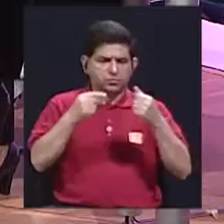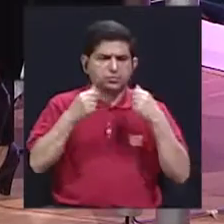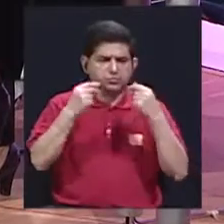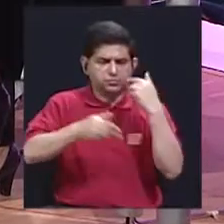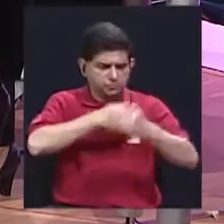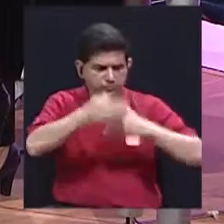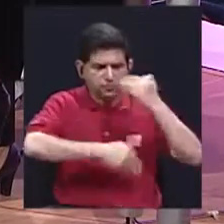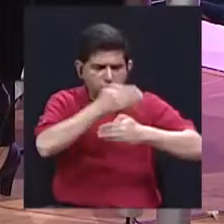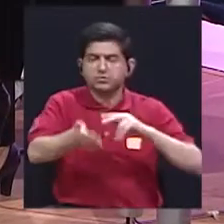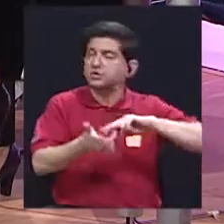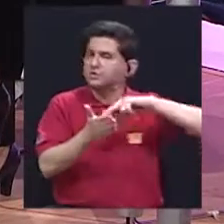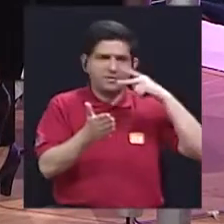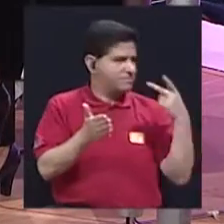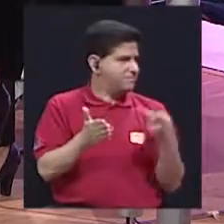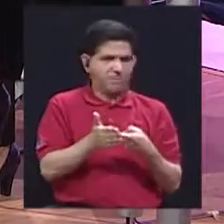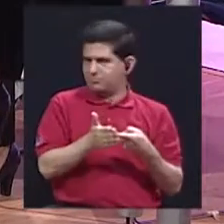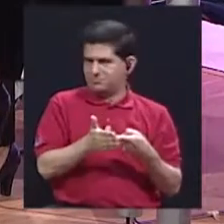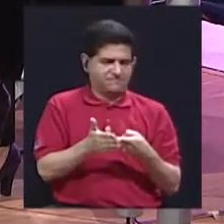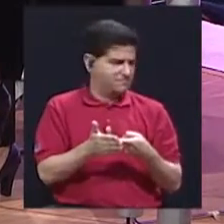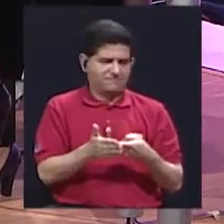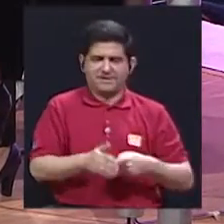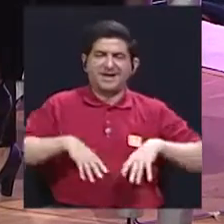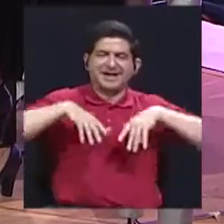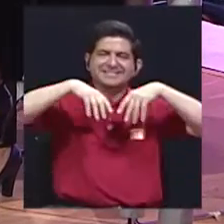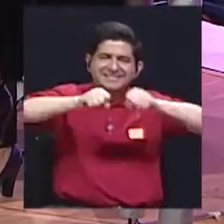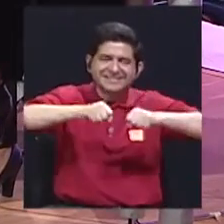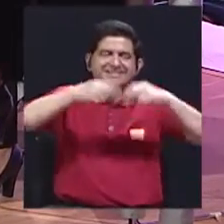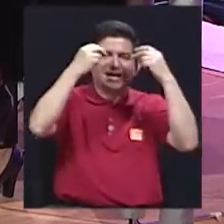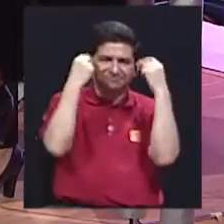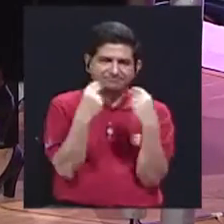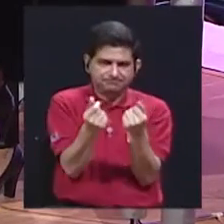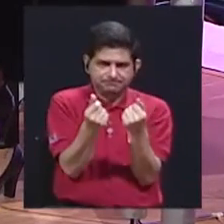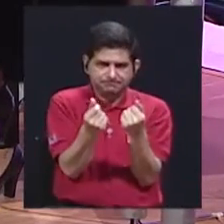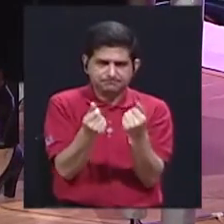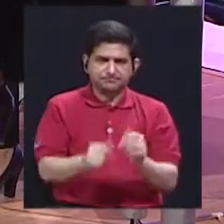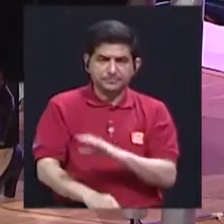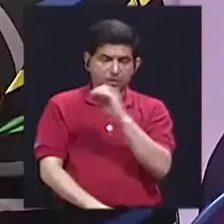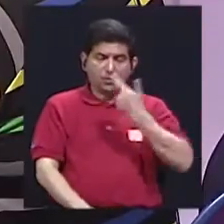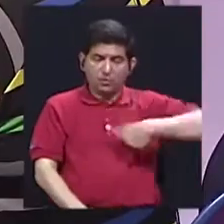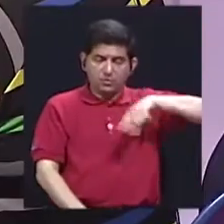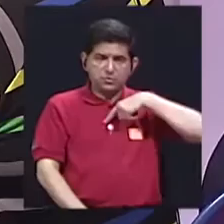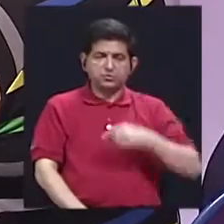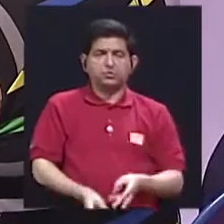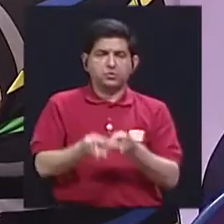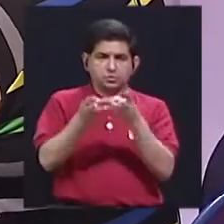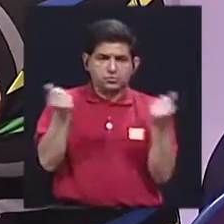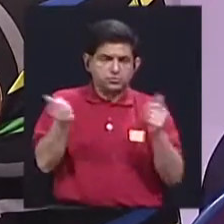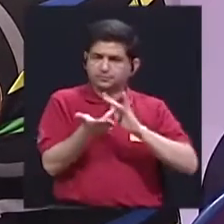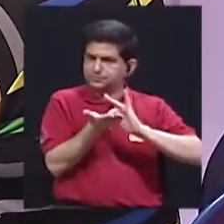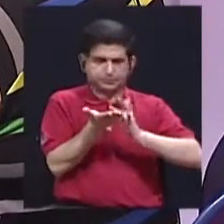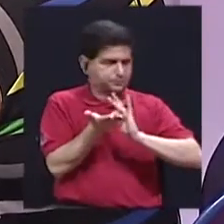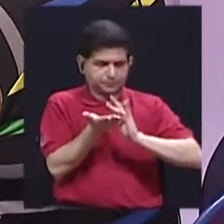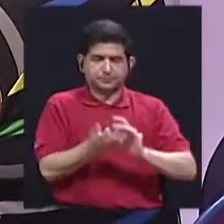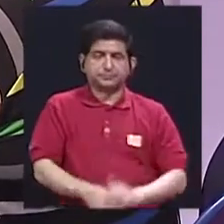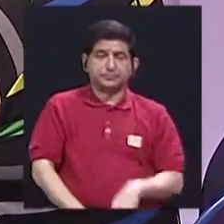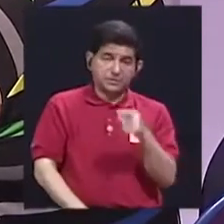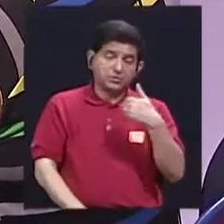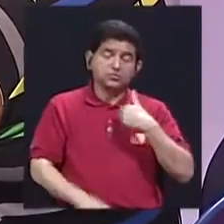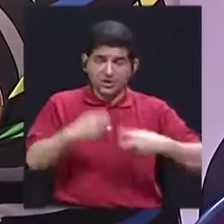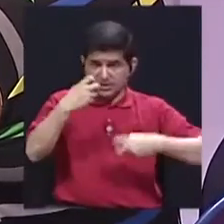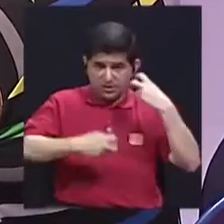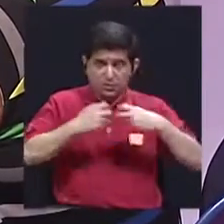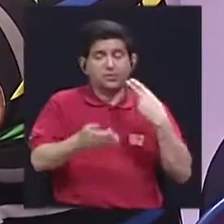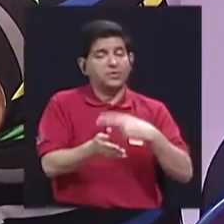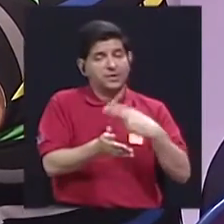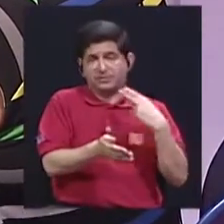proceso no quiere decir de que le vamos a dar la cita inmediatamente ni que le vamos a resolver el medicamento porque bueno si tú tienes un problema